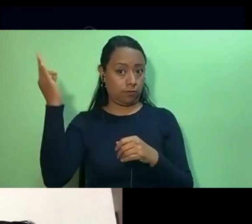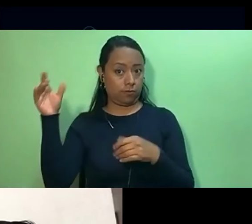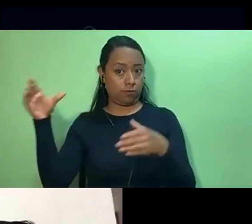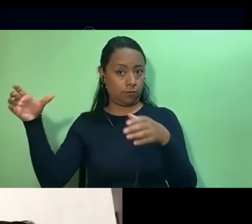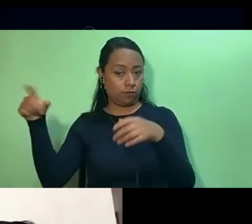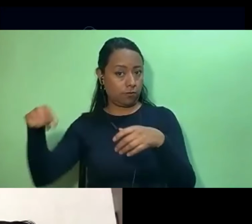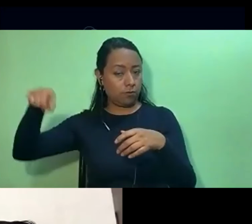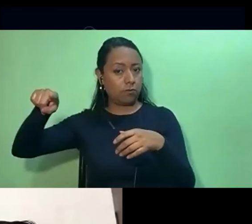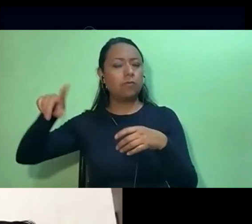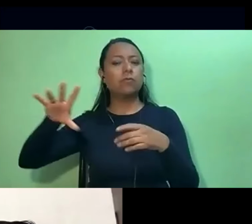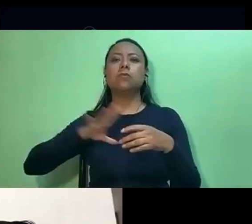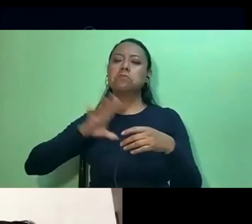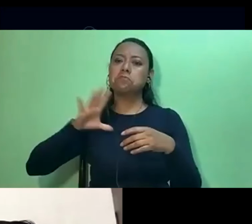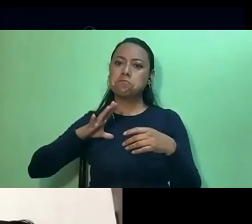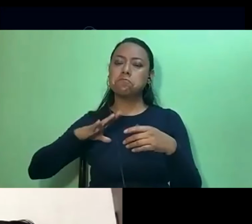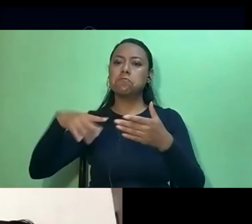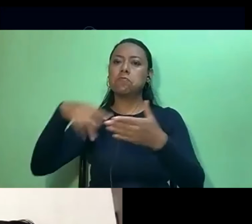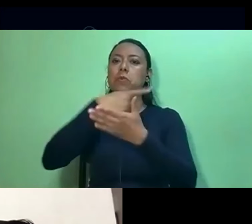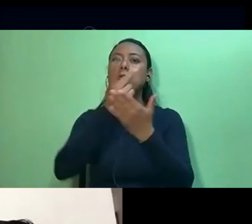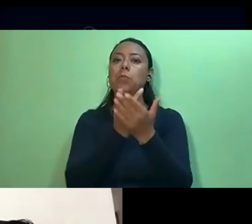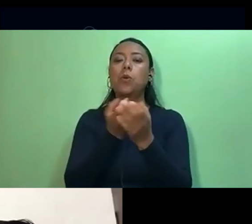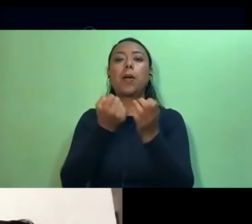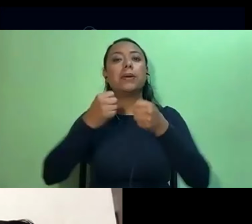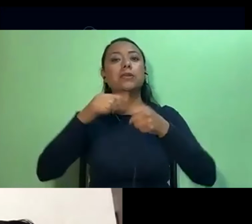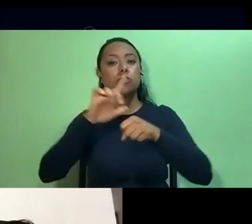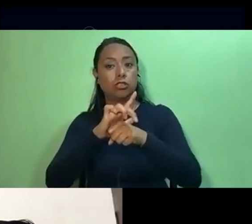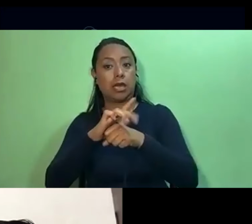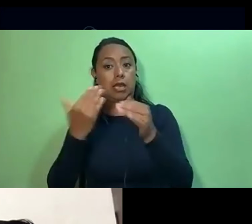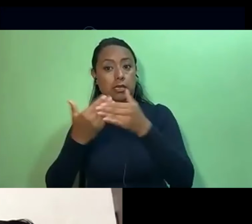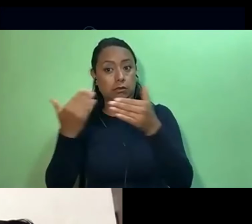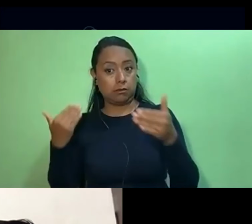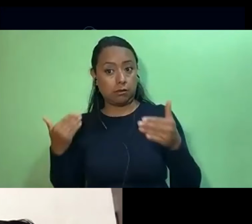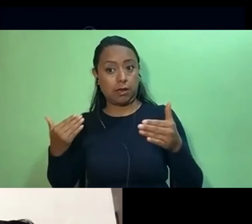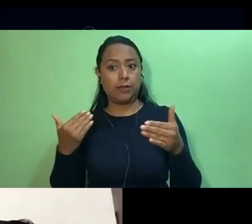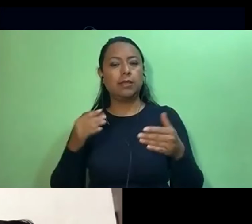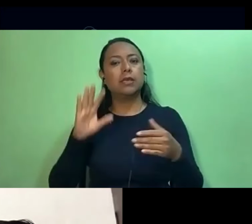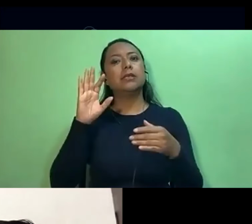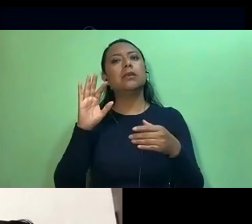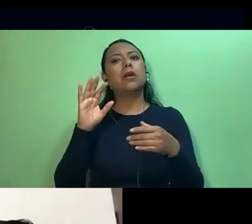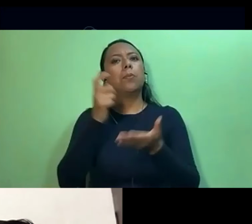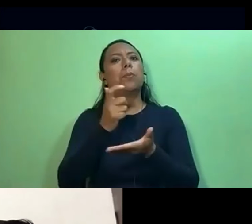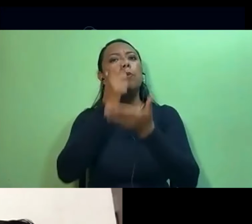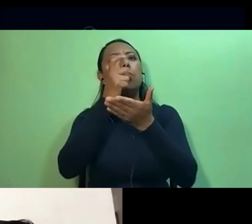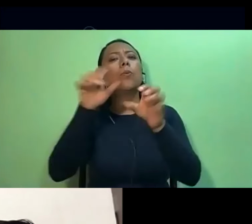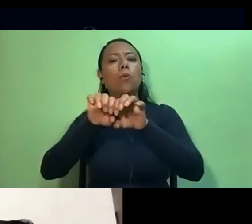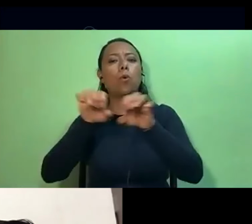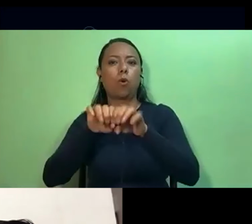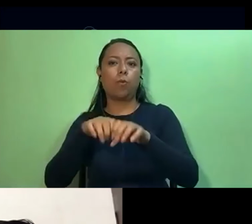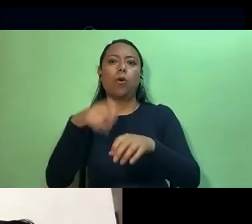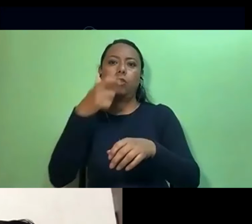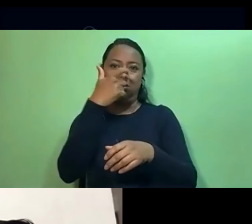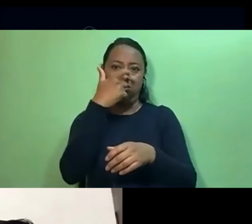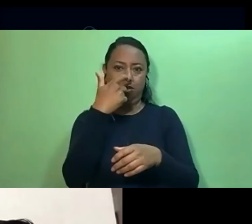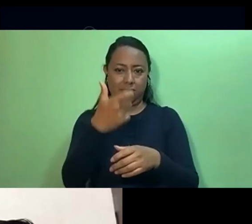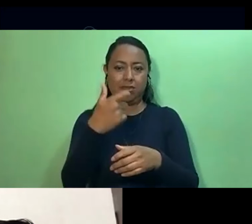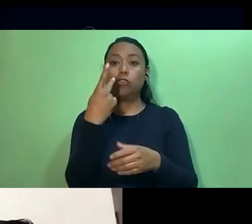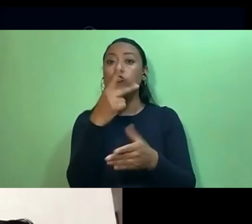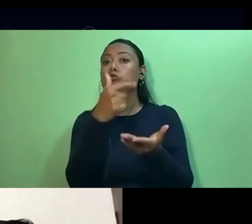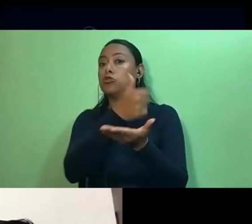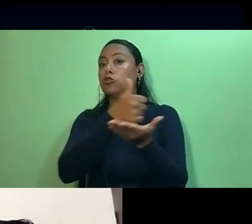asumido programas sociales que antes eran fondeados con recursos de la ciudad. Me